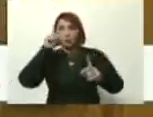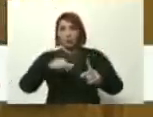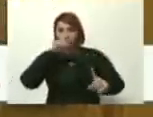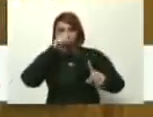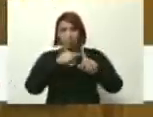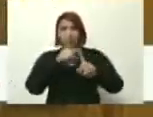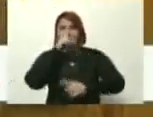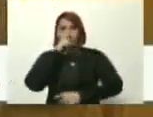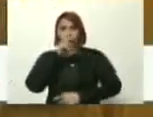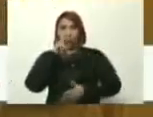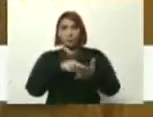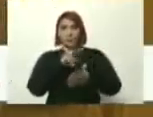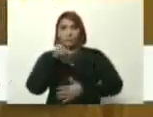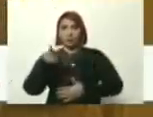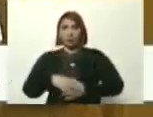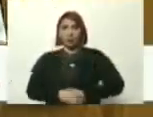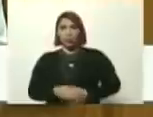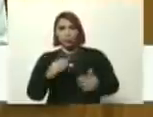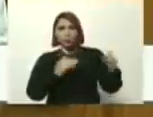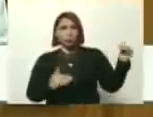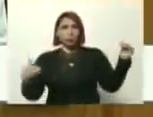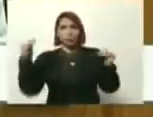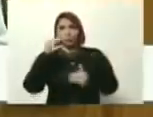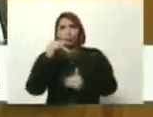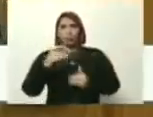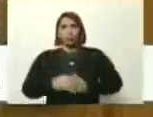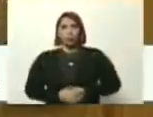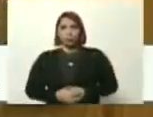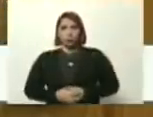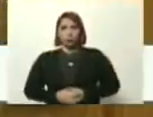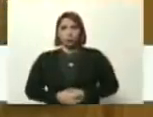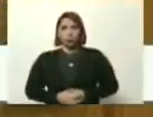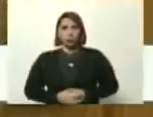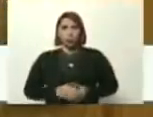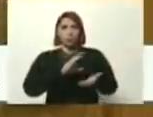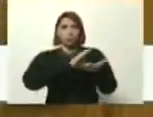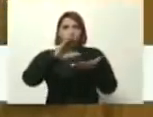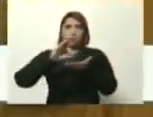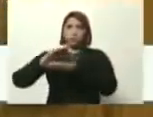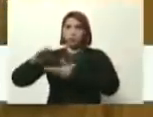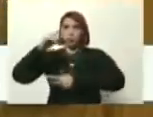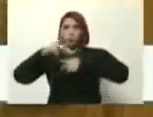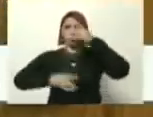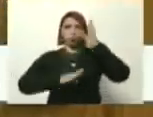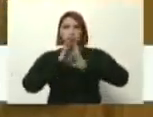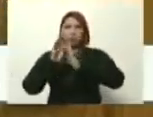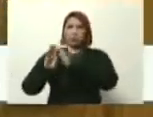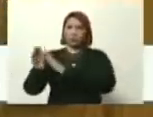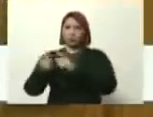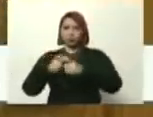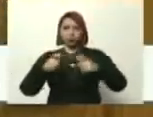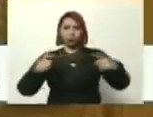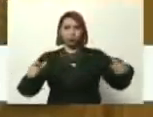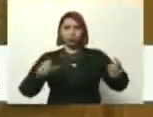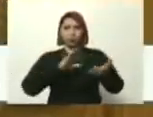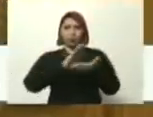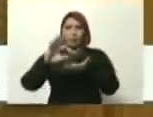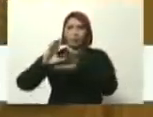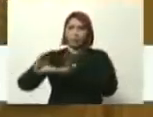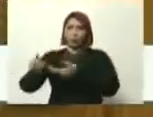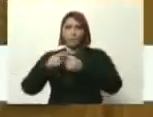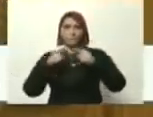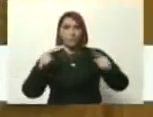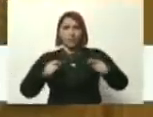año 2022 es el incremento de la oferta del crédito productivo. Se van a ampliar los créditos